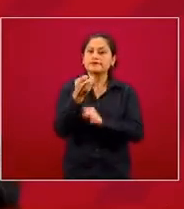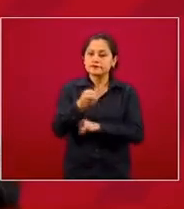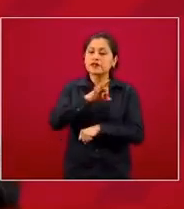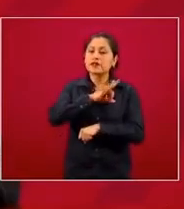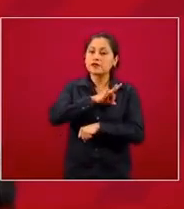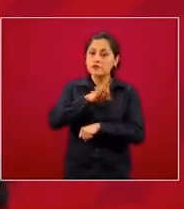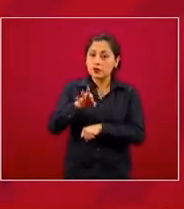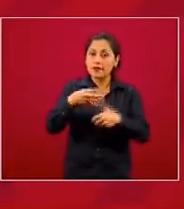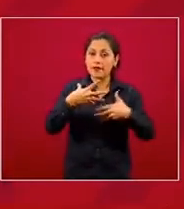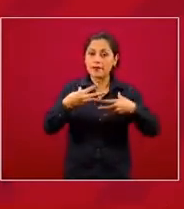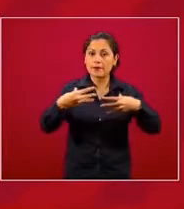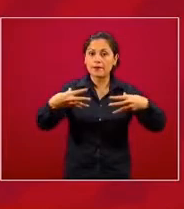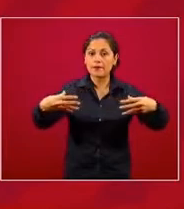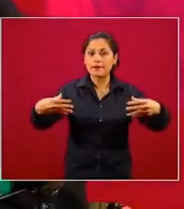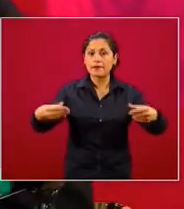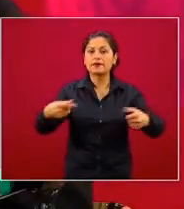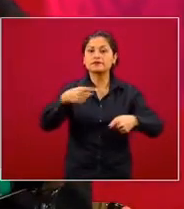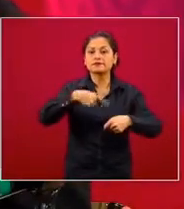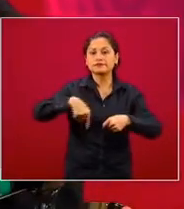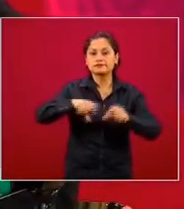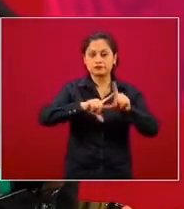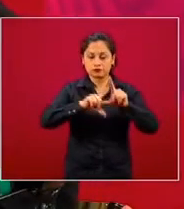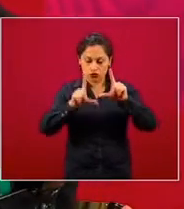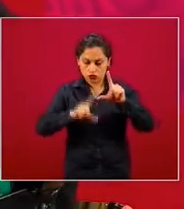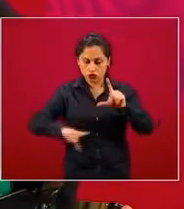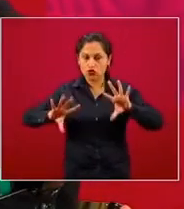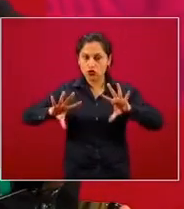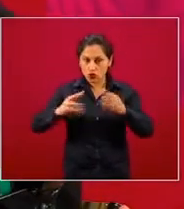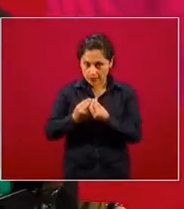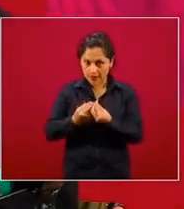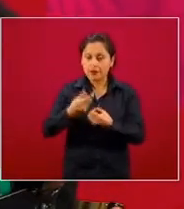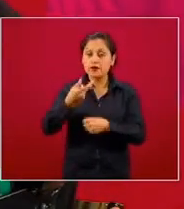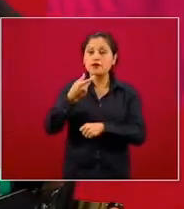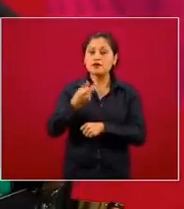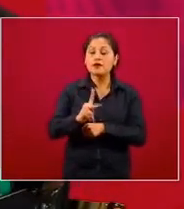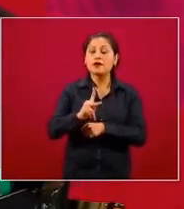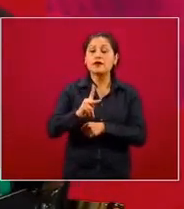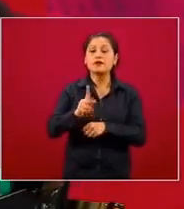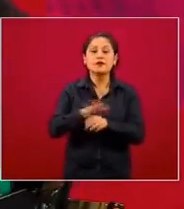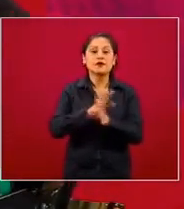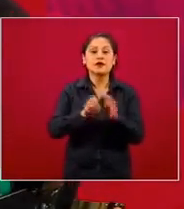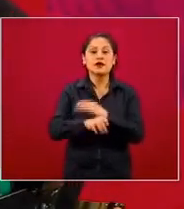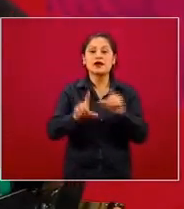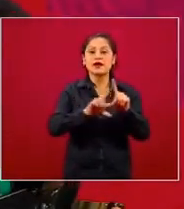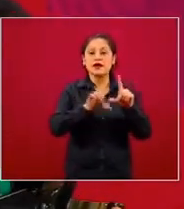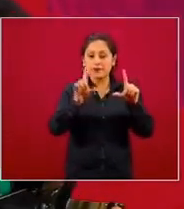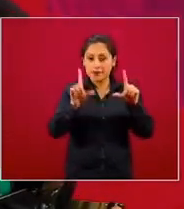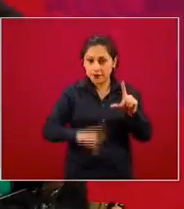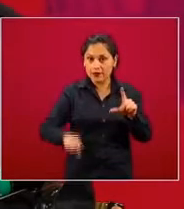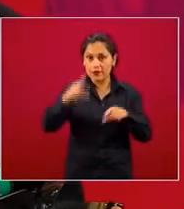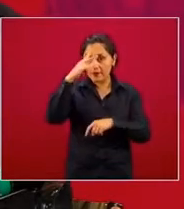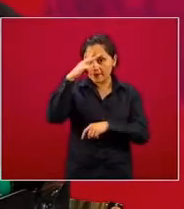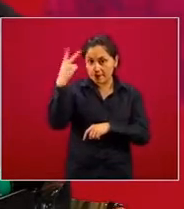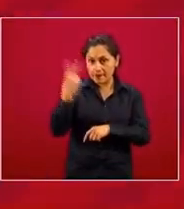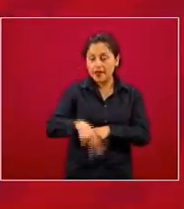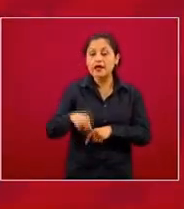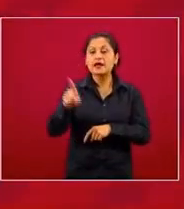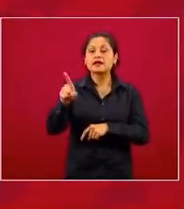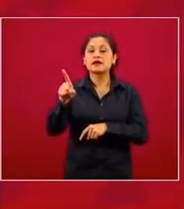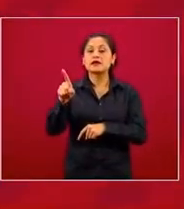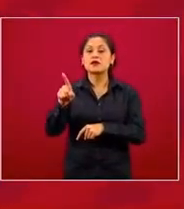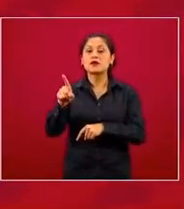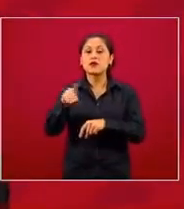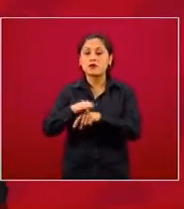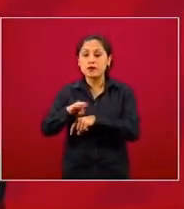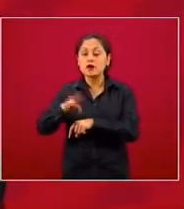en el territory. territorio. But countries that are as Pero big en as países Mexico, extensos Brazil, como the México, US, como Estados Russia, and Unidos, como China, Brasil, como it is Rusia, como as if China,